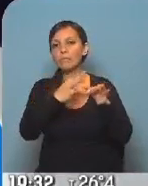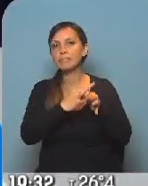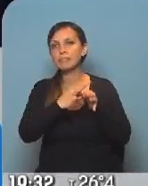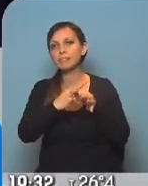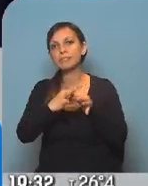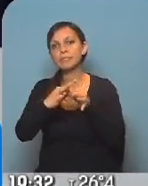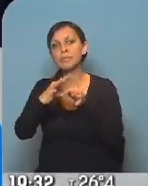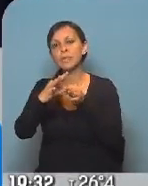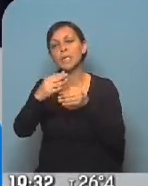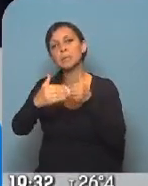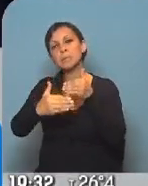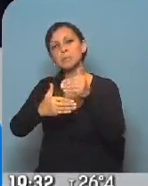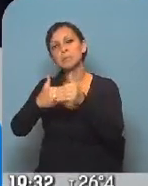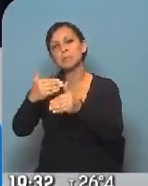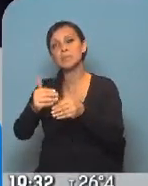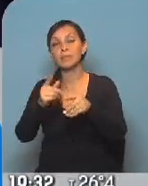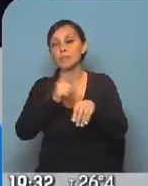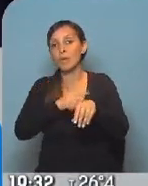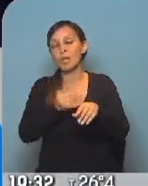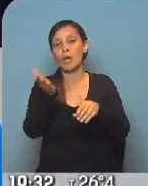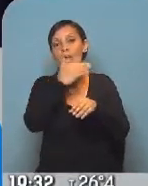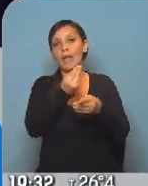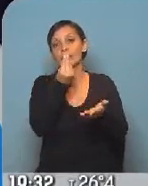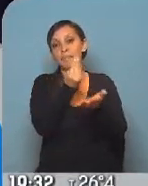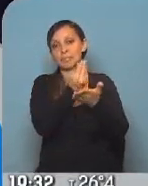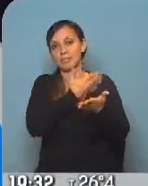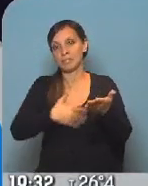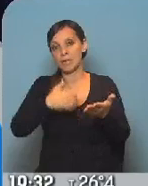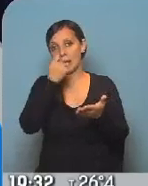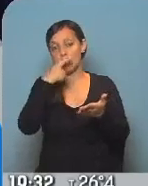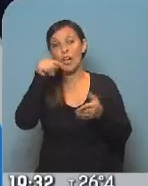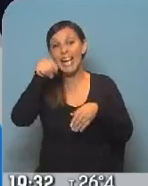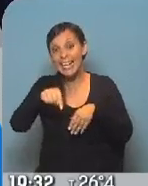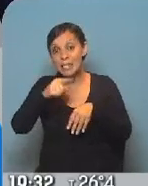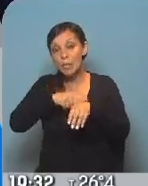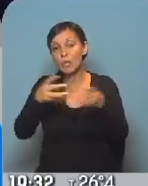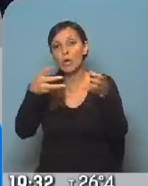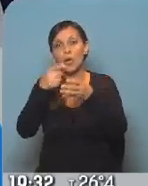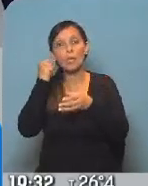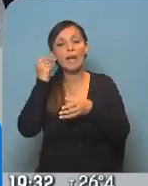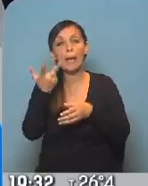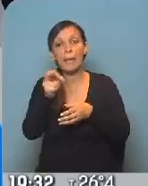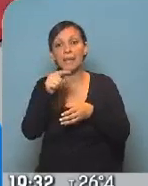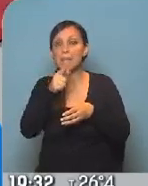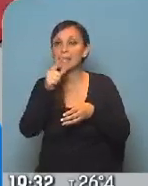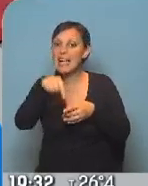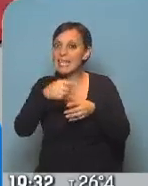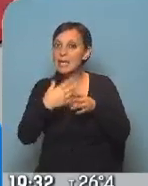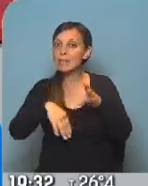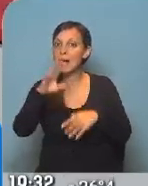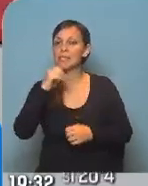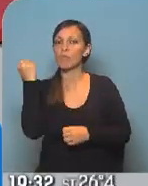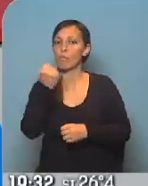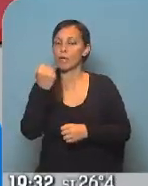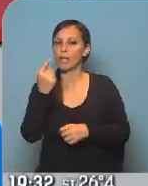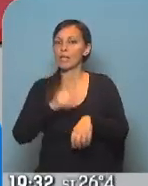gobierno de Cambiemos desde el inicio de su mandato, que es probablemente el más importante en términos de su significación internacional, ¿no? Me parece que va en esa dirección, en la dirección